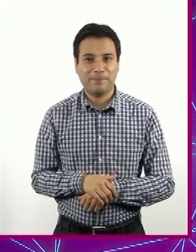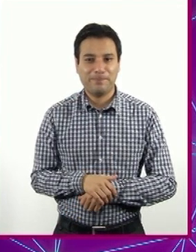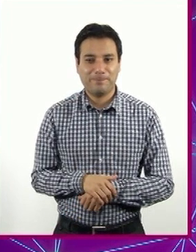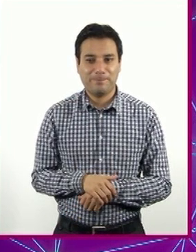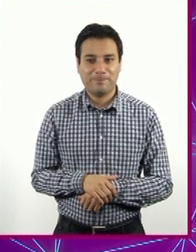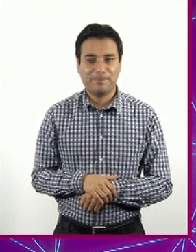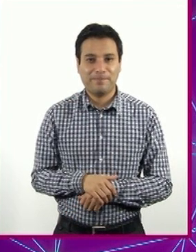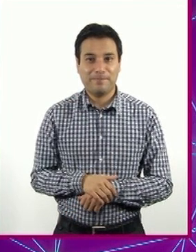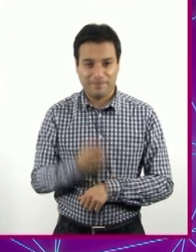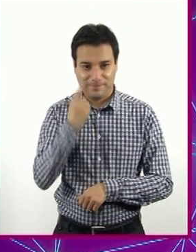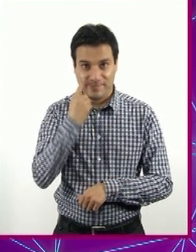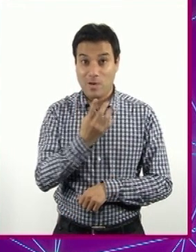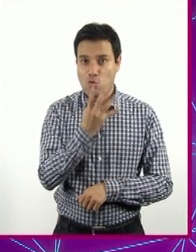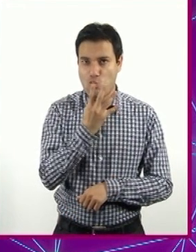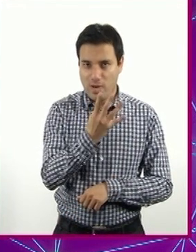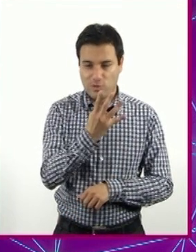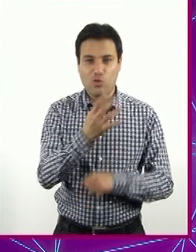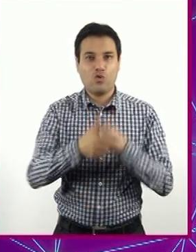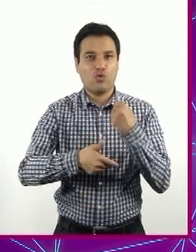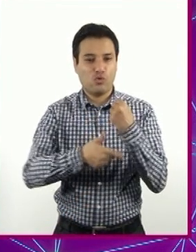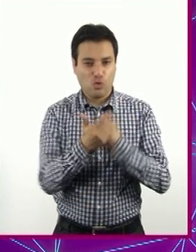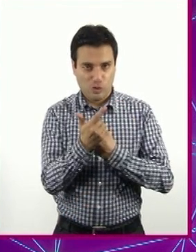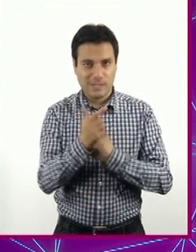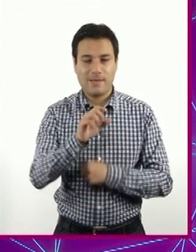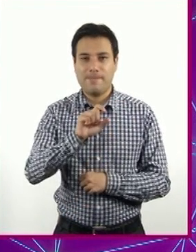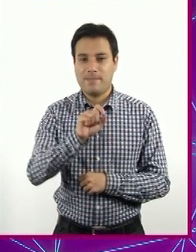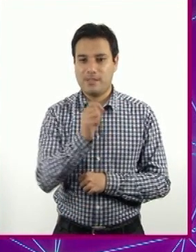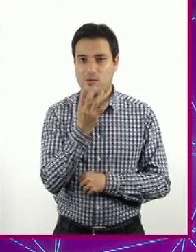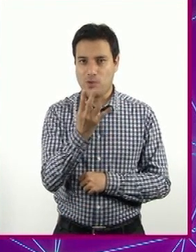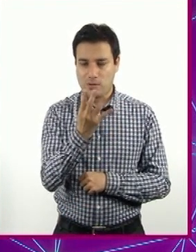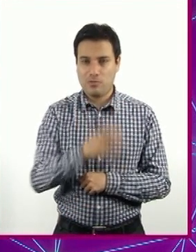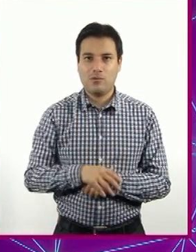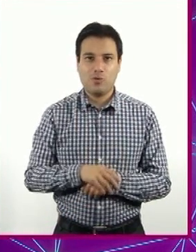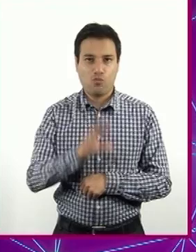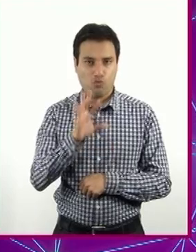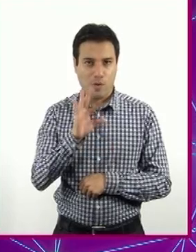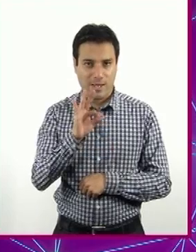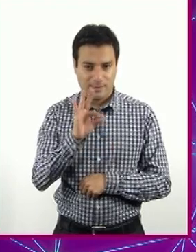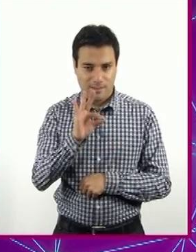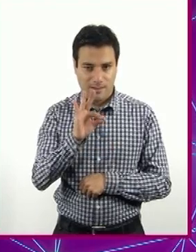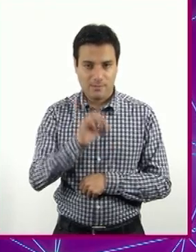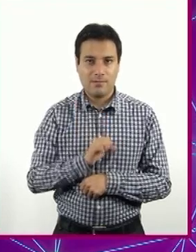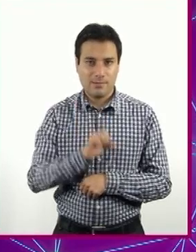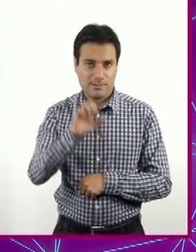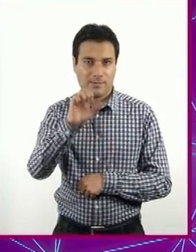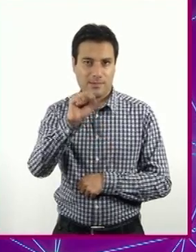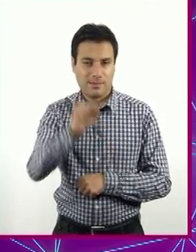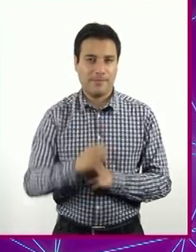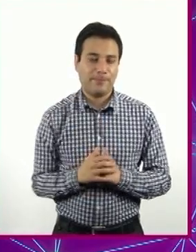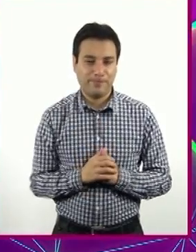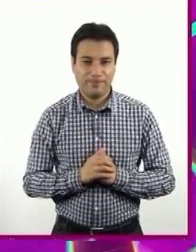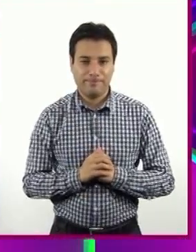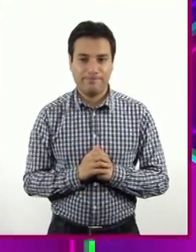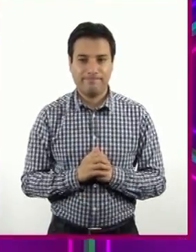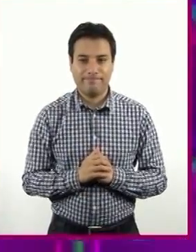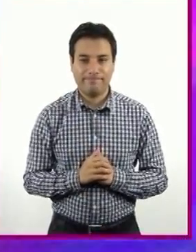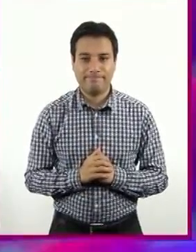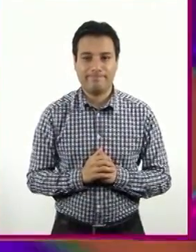sucesión 4, 12, 24, 40, 60.